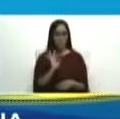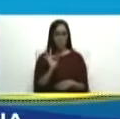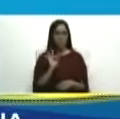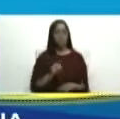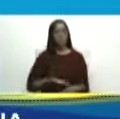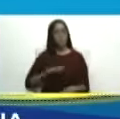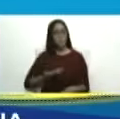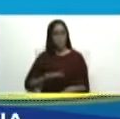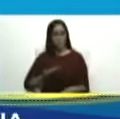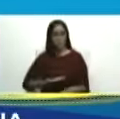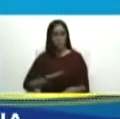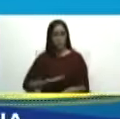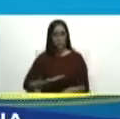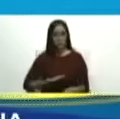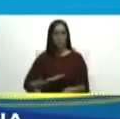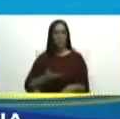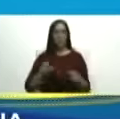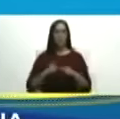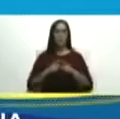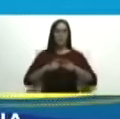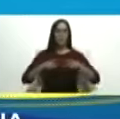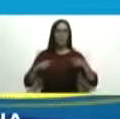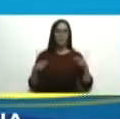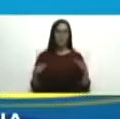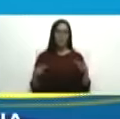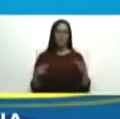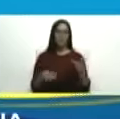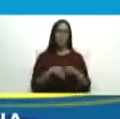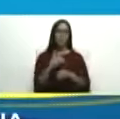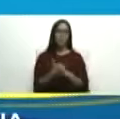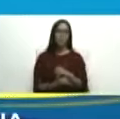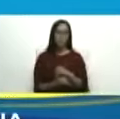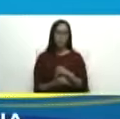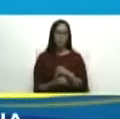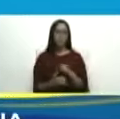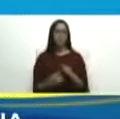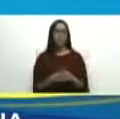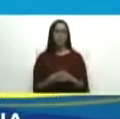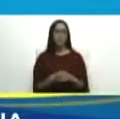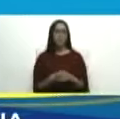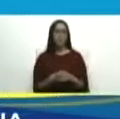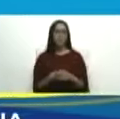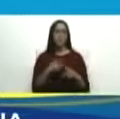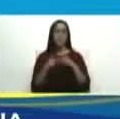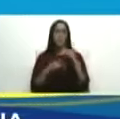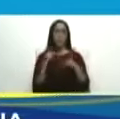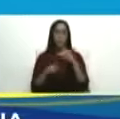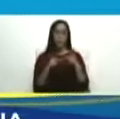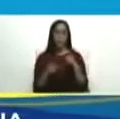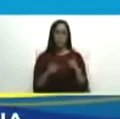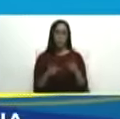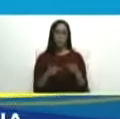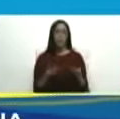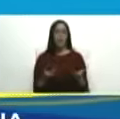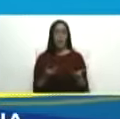Significativo. Sobre todo un crecimiento del Producto Interno Bruto no petrolero, aunque el petrolero